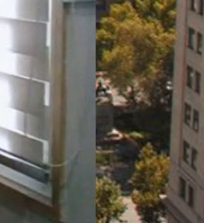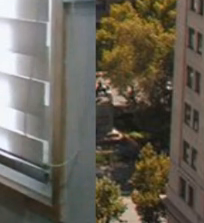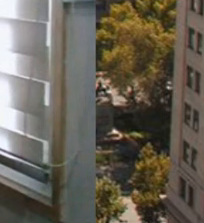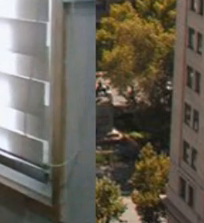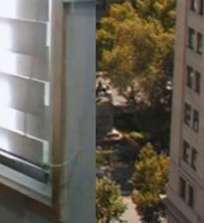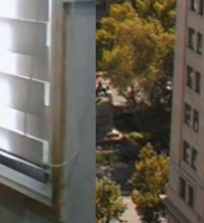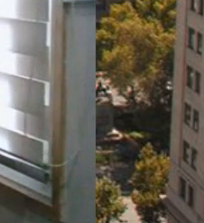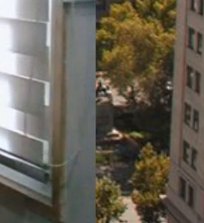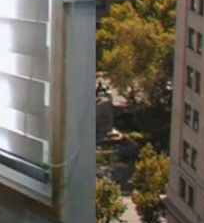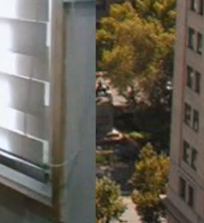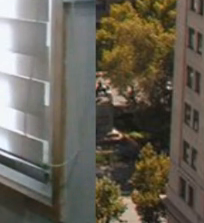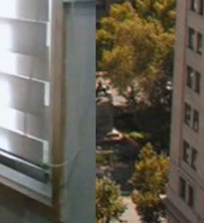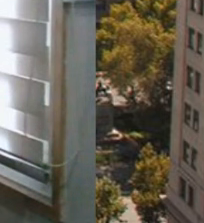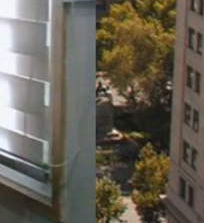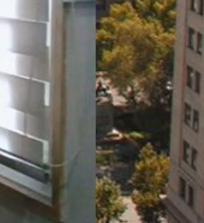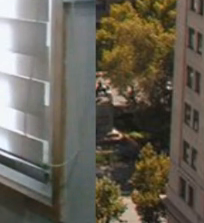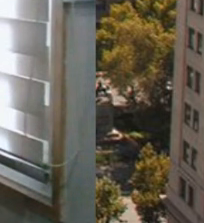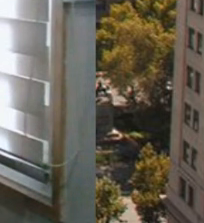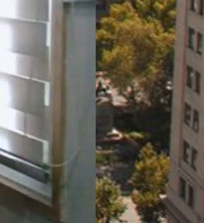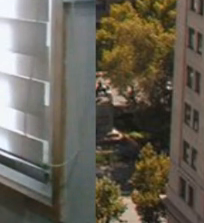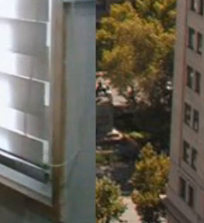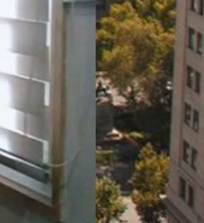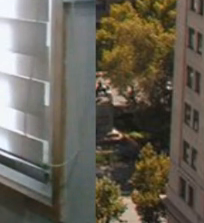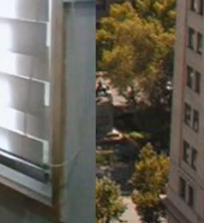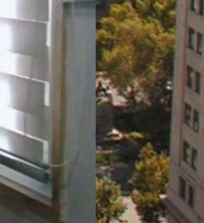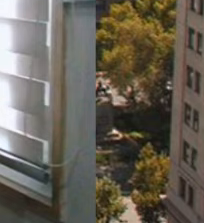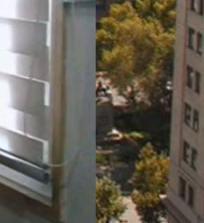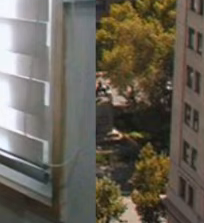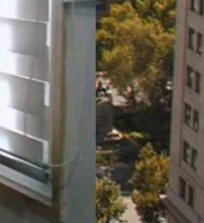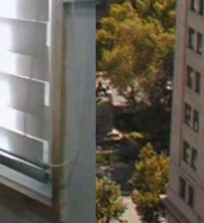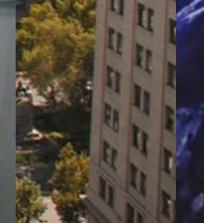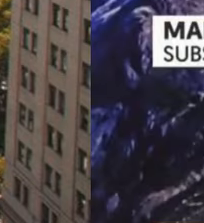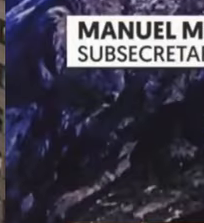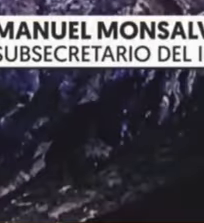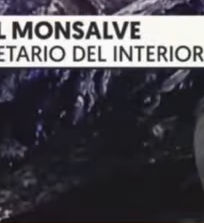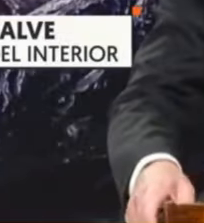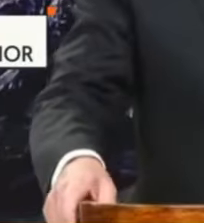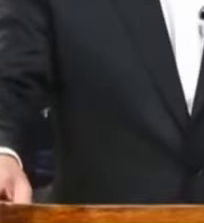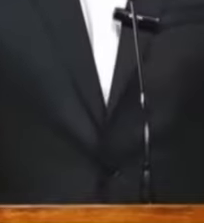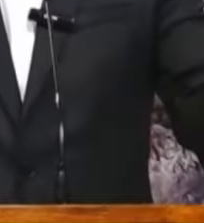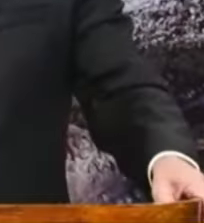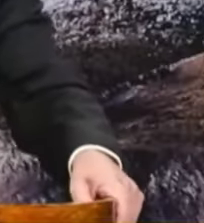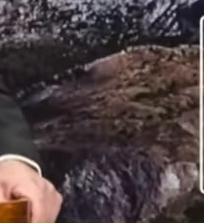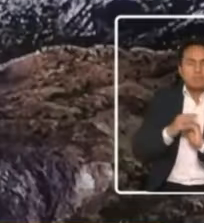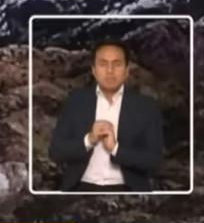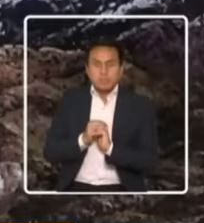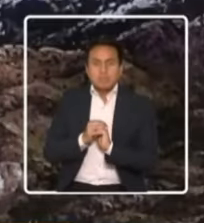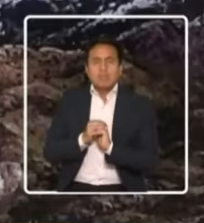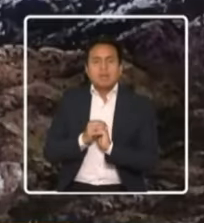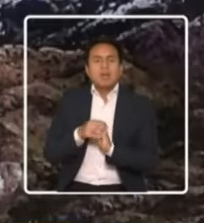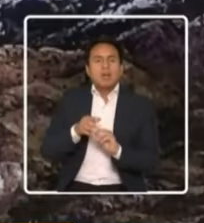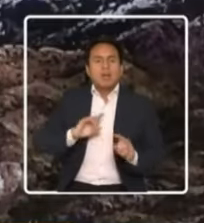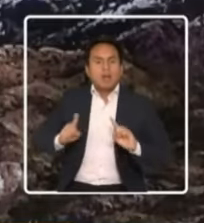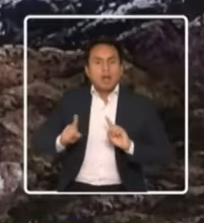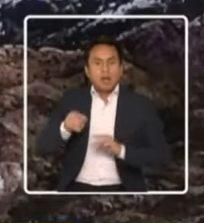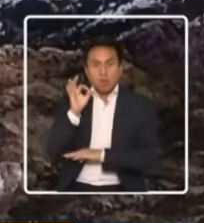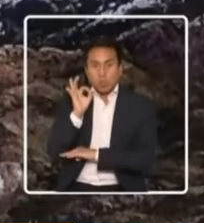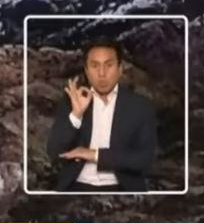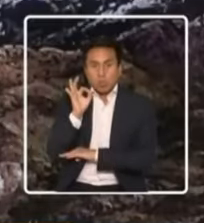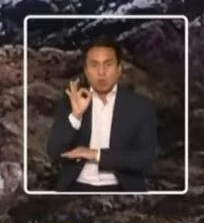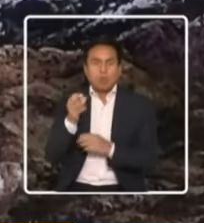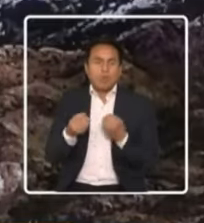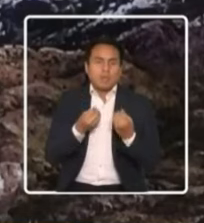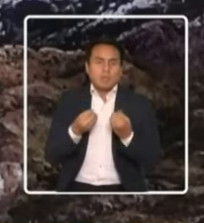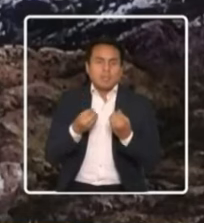Francamente, esta gente no tiene idea dónde está parada. Por favor, estamos en manos de los peores en este delito. Minuto. Esta reunión de coordinación,